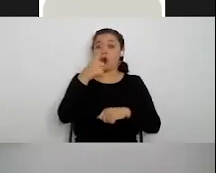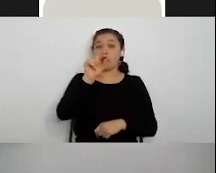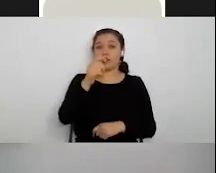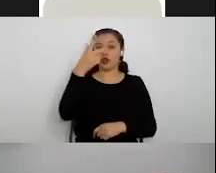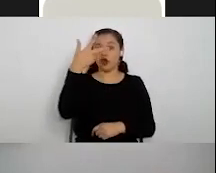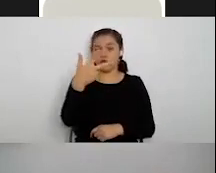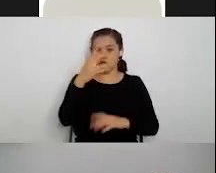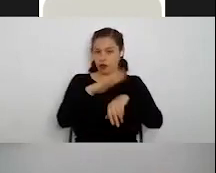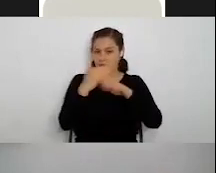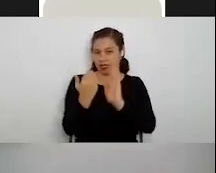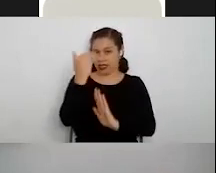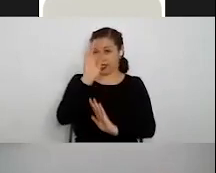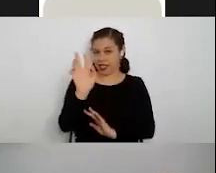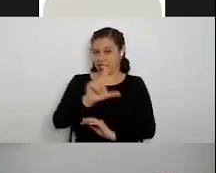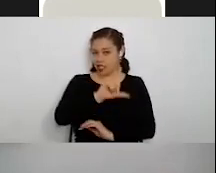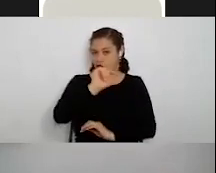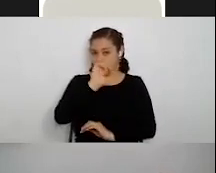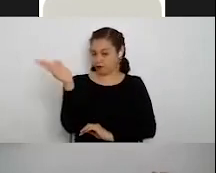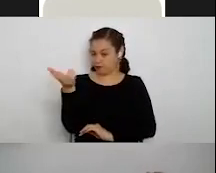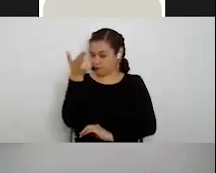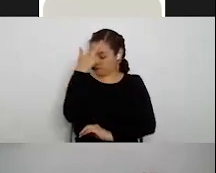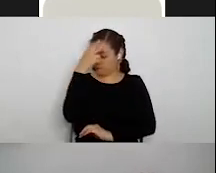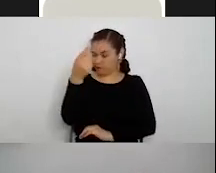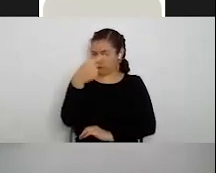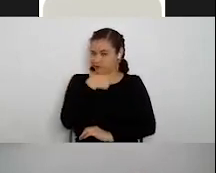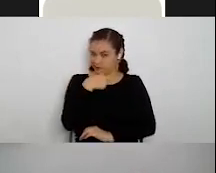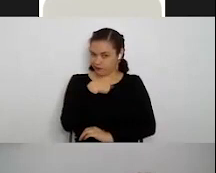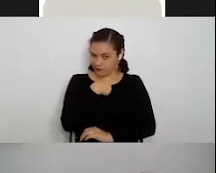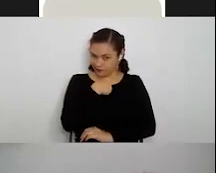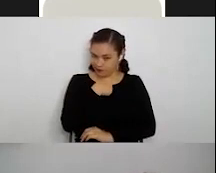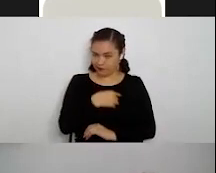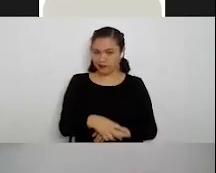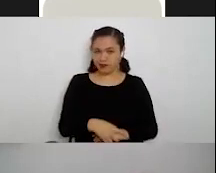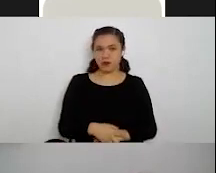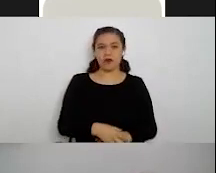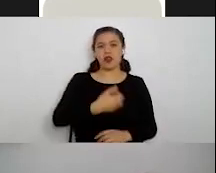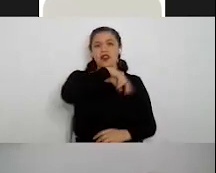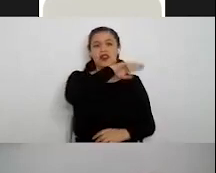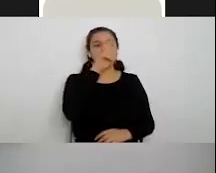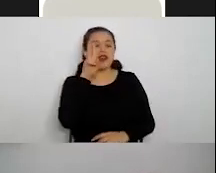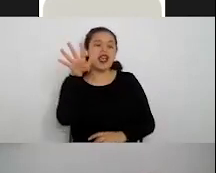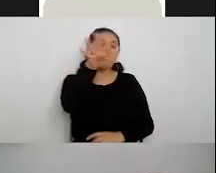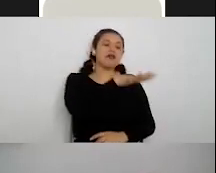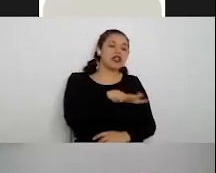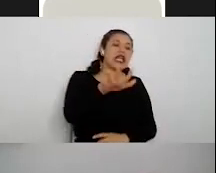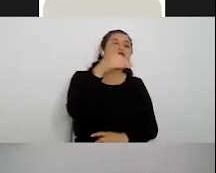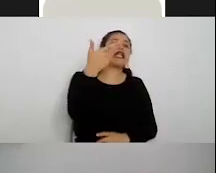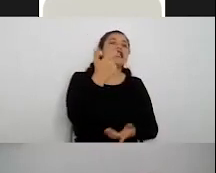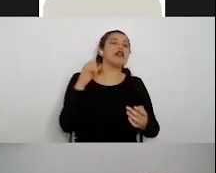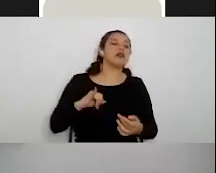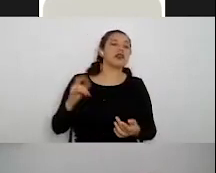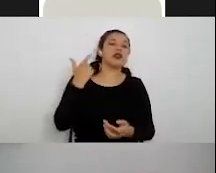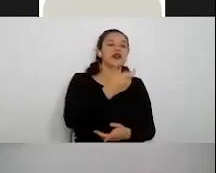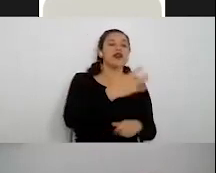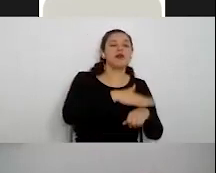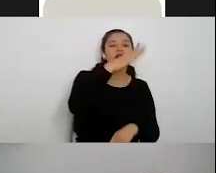Y se acordarán de mí. O sea, con todo y lo que estamos viendo del escenario, de las alzas de tasas, de los escenarios de